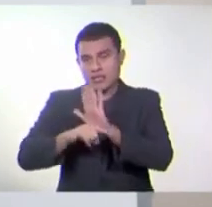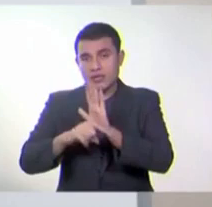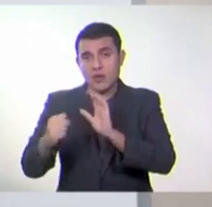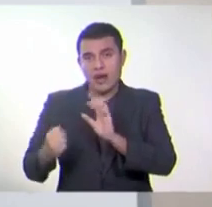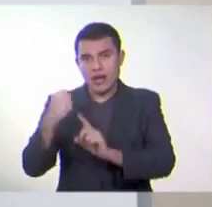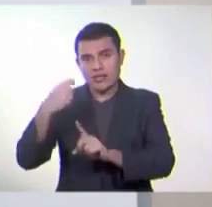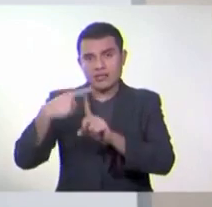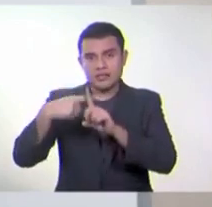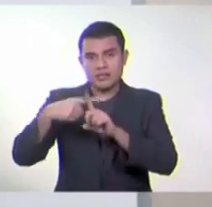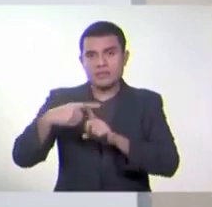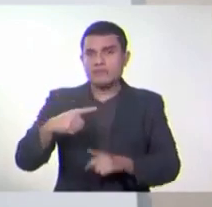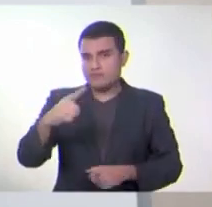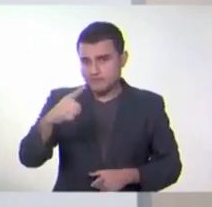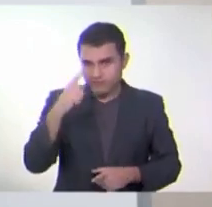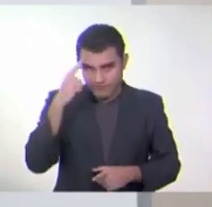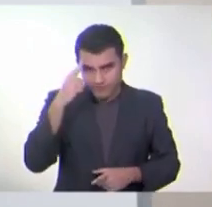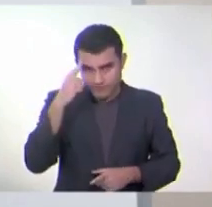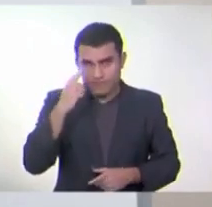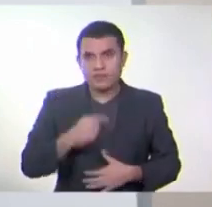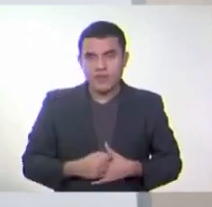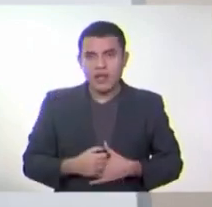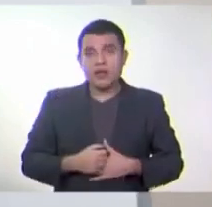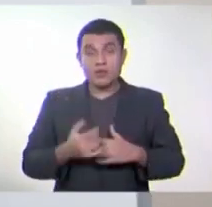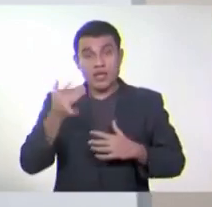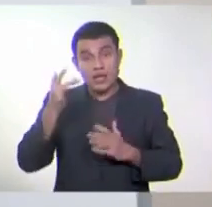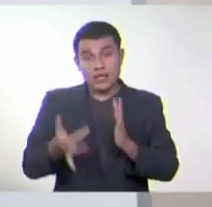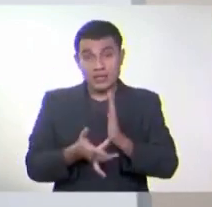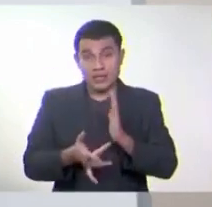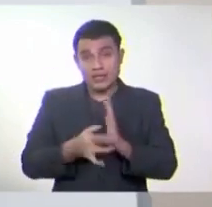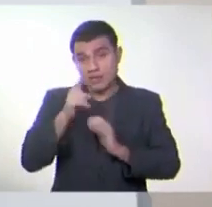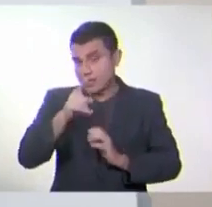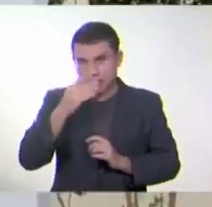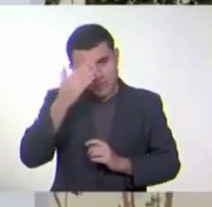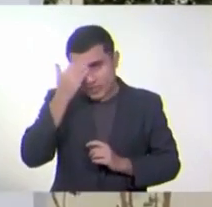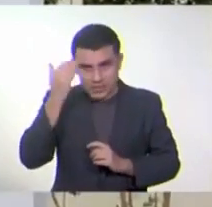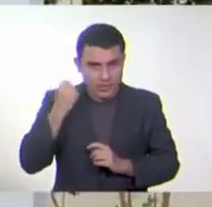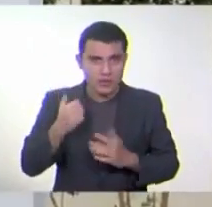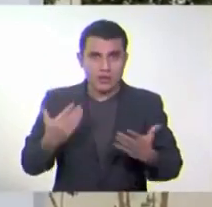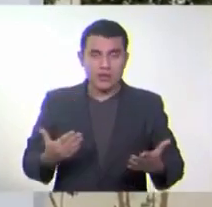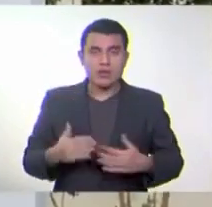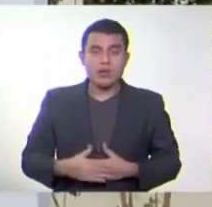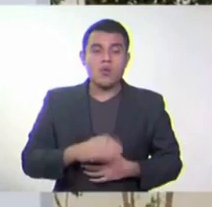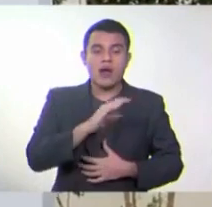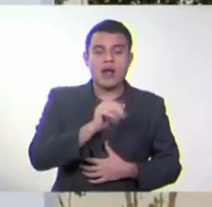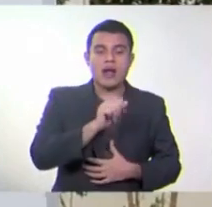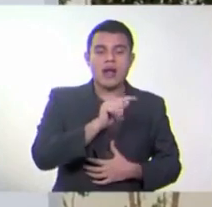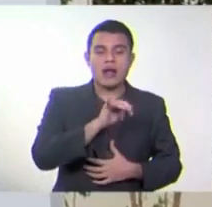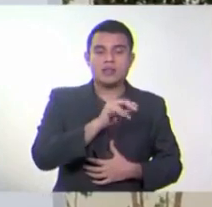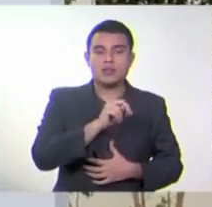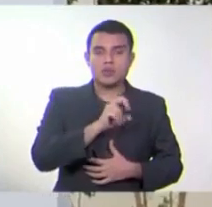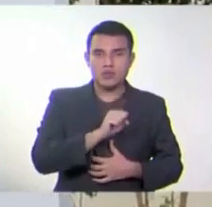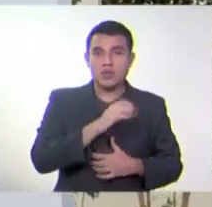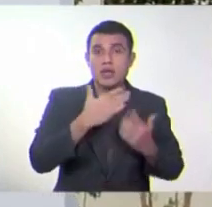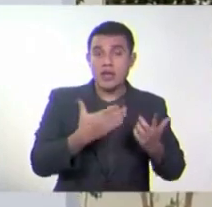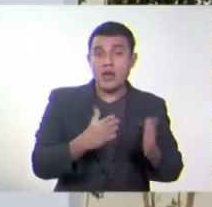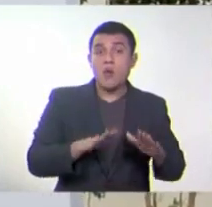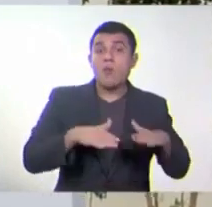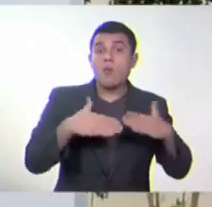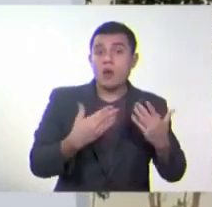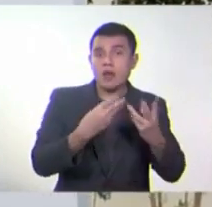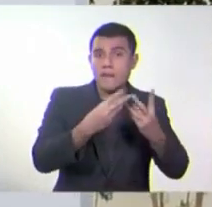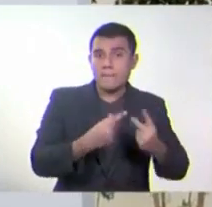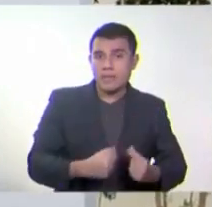inverso. Eso sería una técnica para que no se les olvide. Cuando es un catión es porque